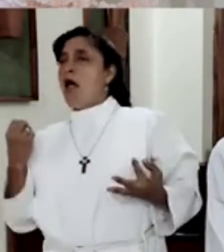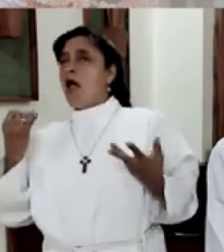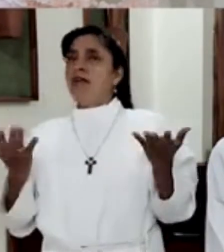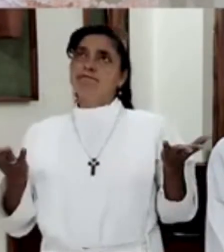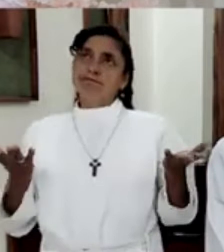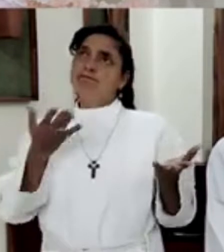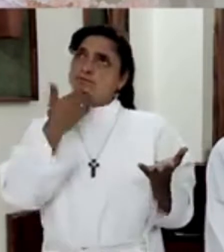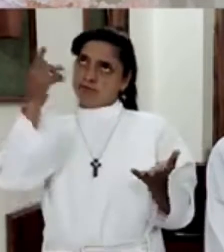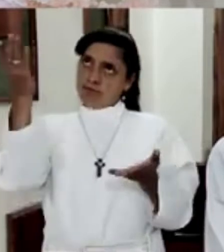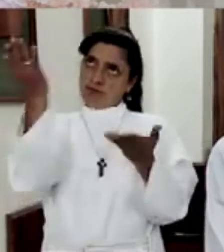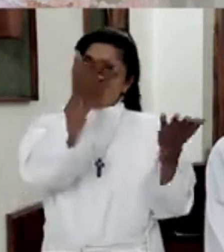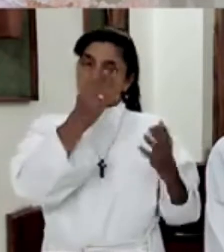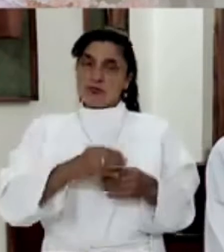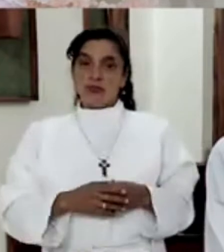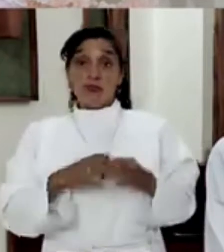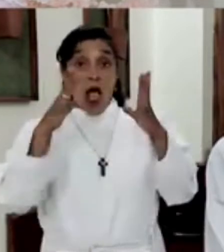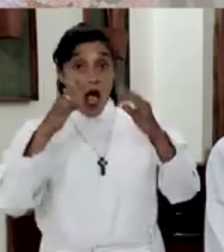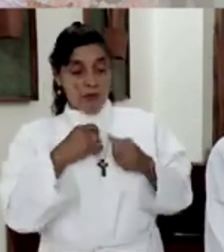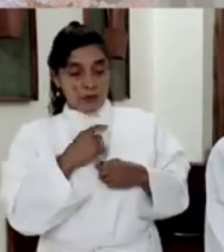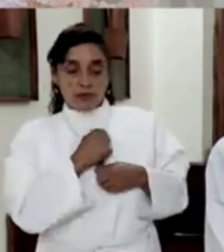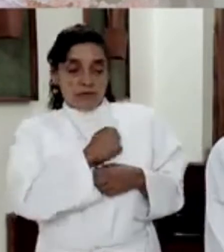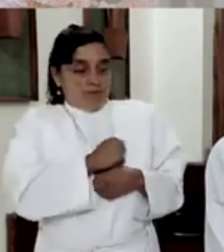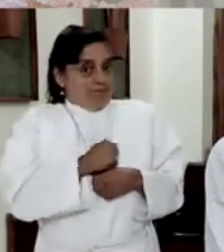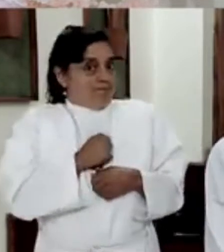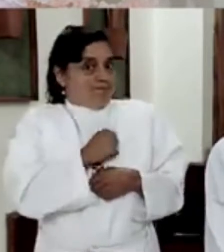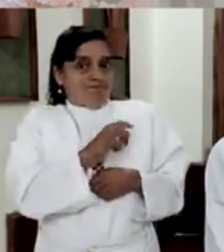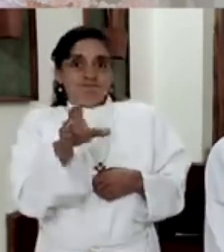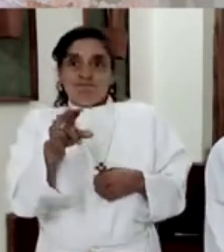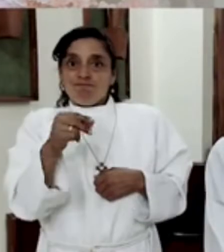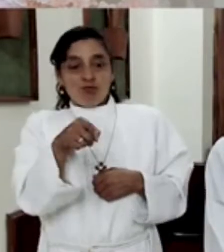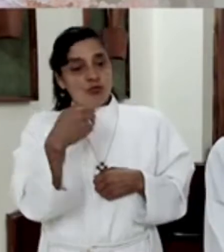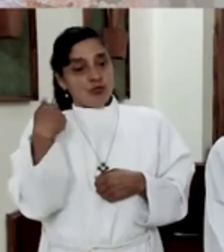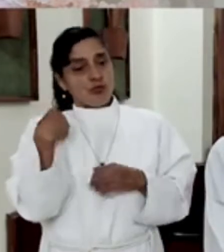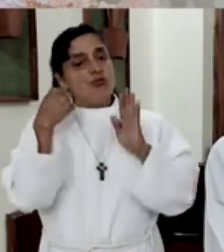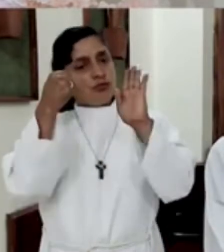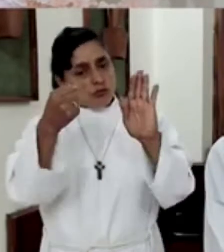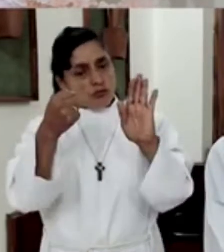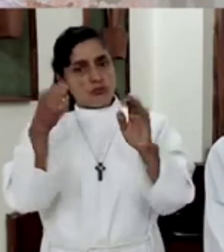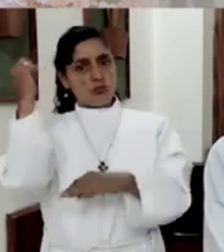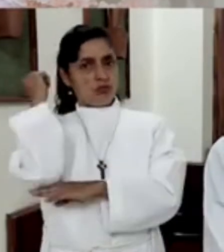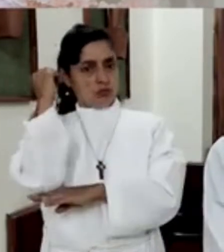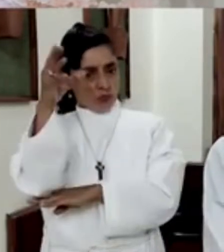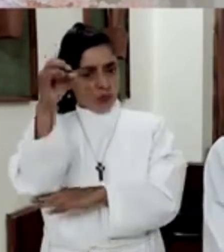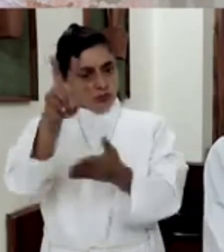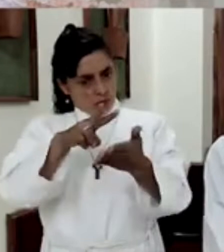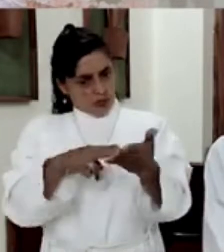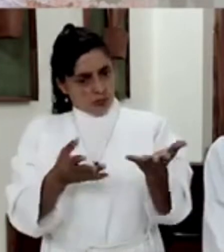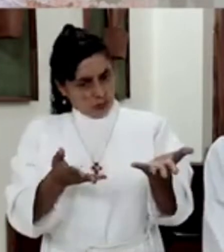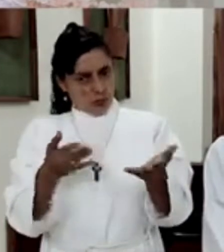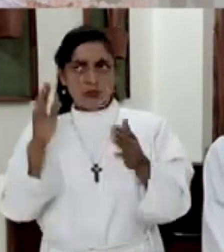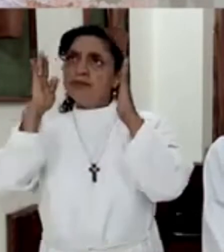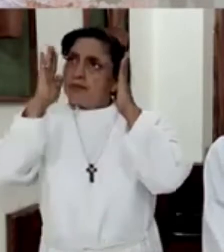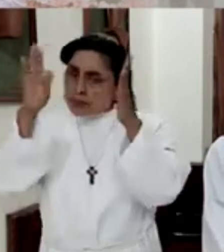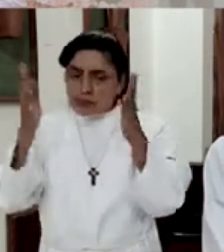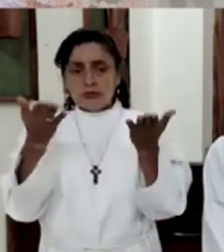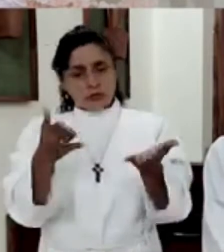Abraham le dijo: Tienen a Moisés y a los profetas, que lo